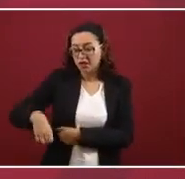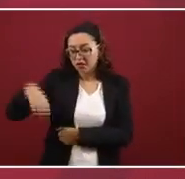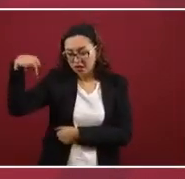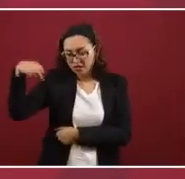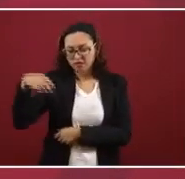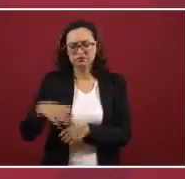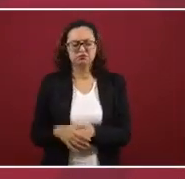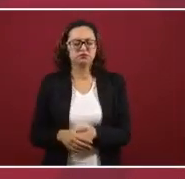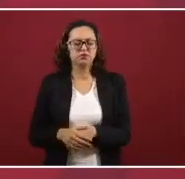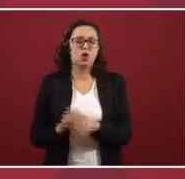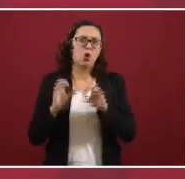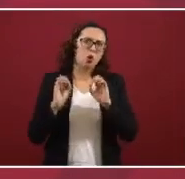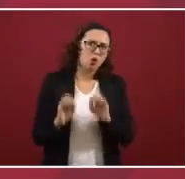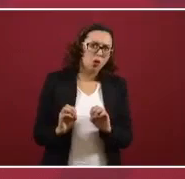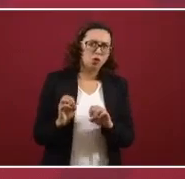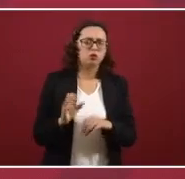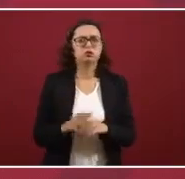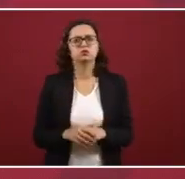apoyo. O